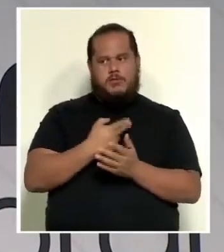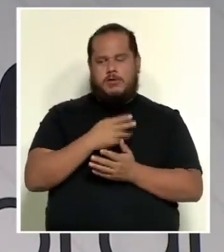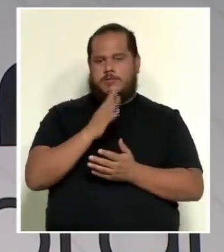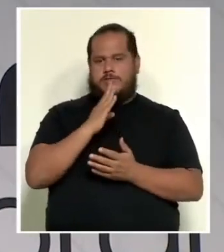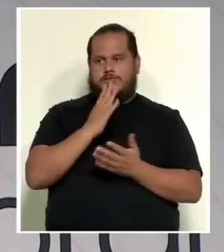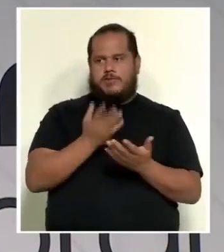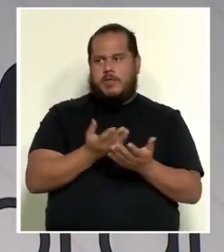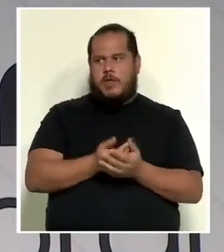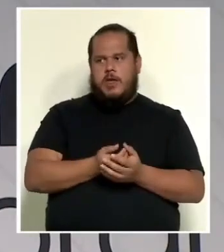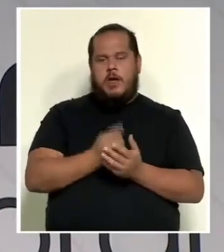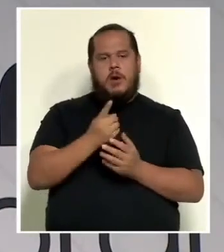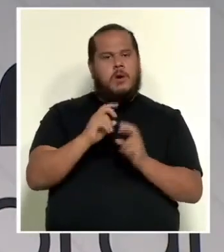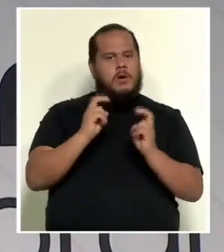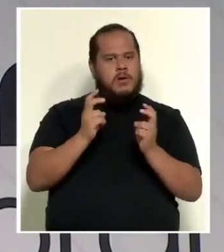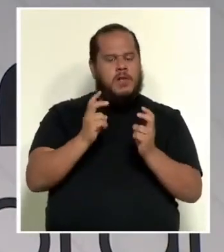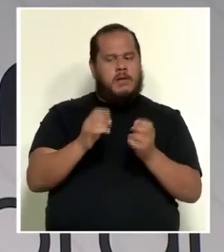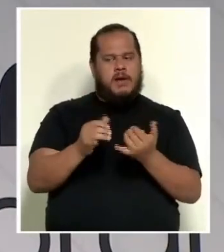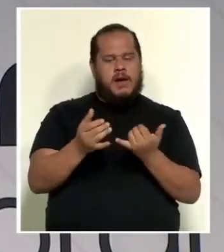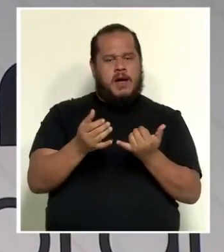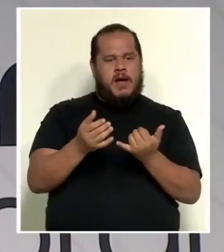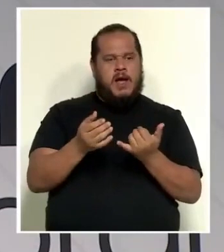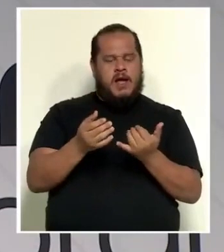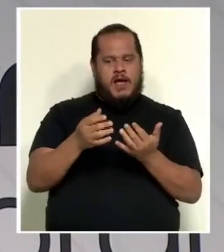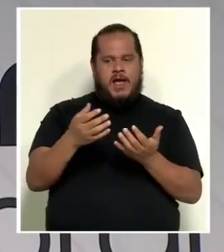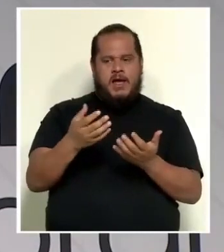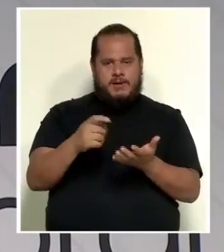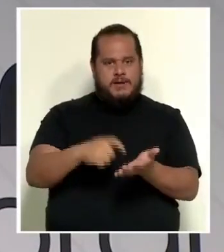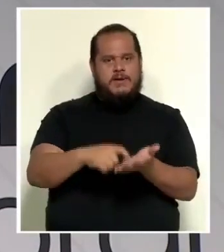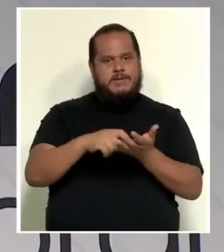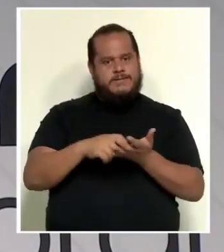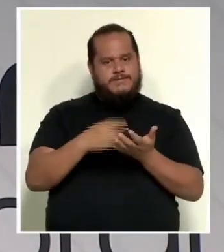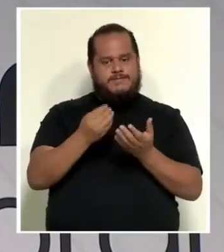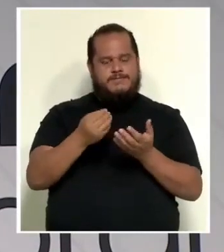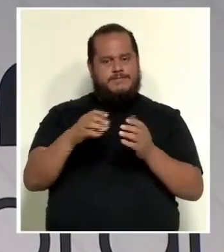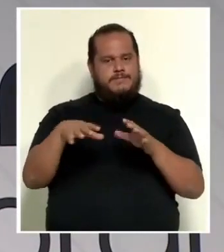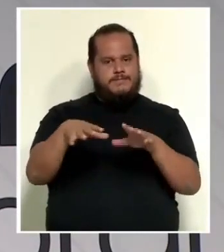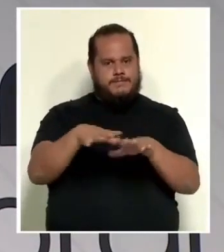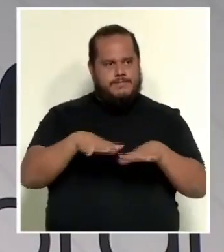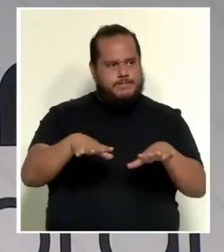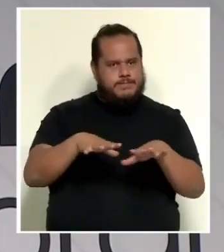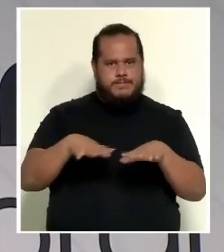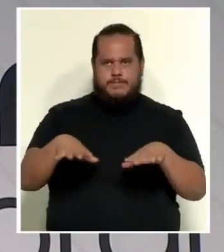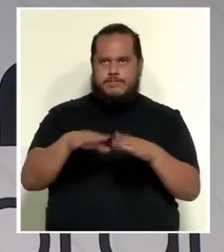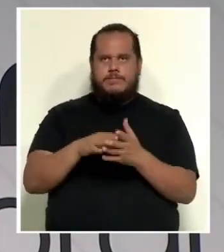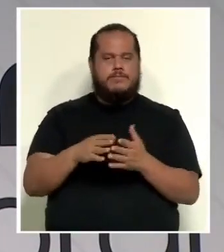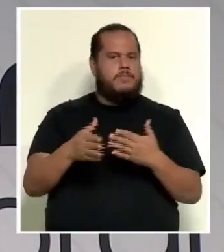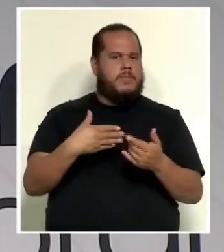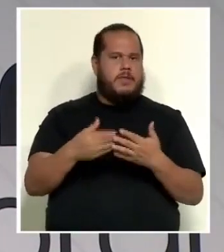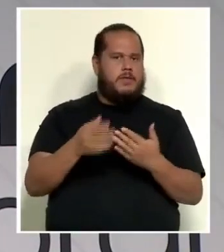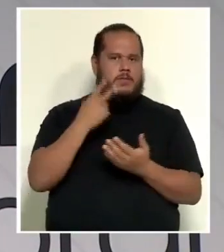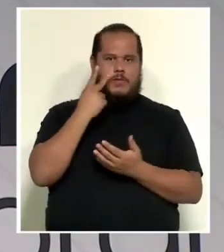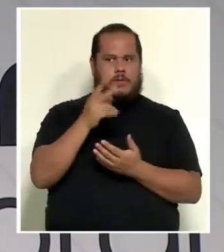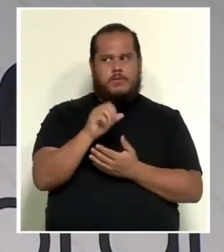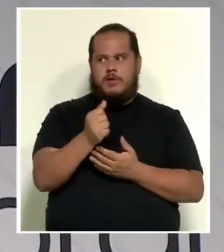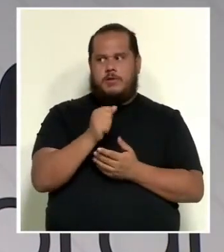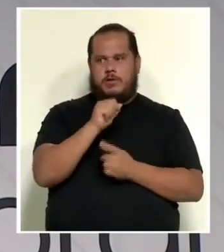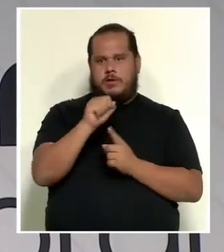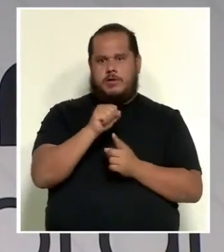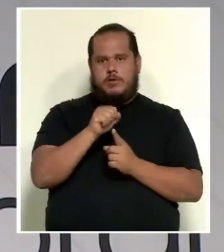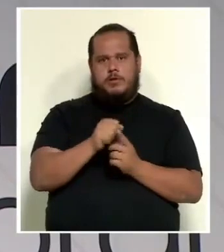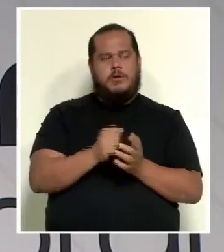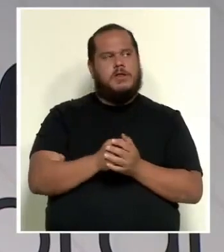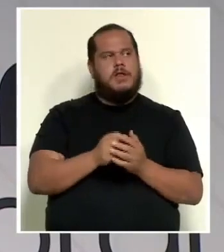digamos, había sido un tema demandado por distintos sectores y tampoco vemos en otros